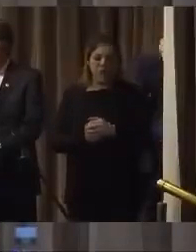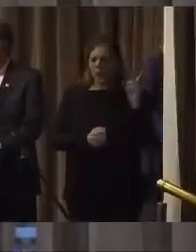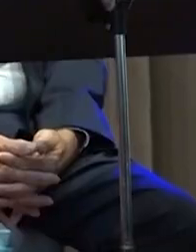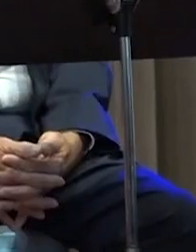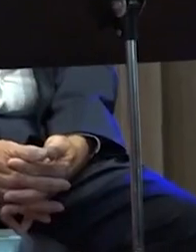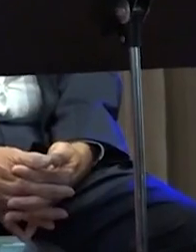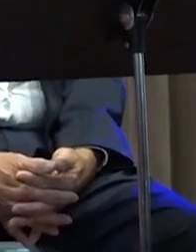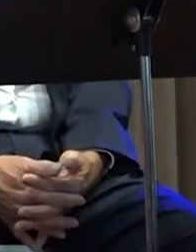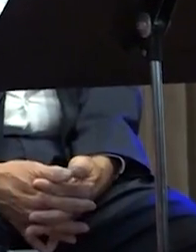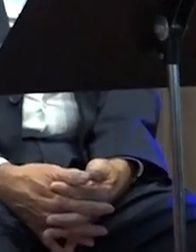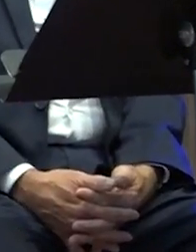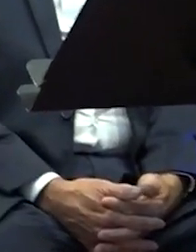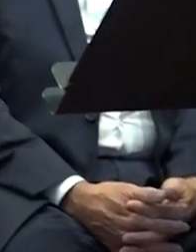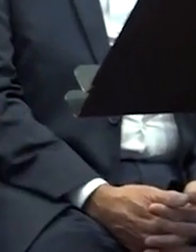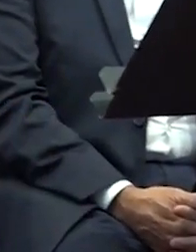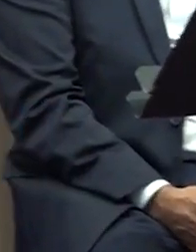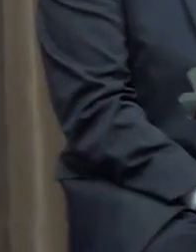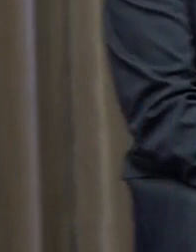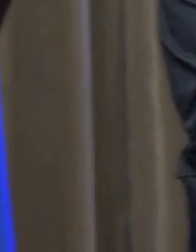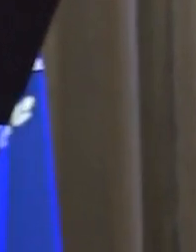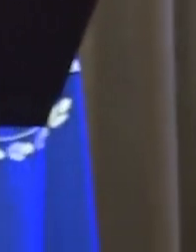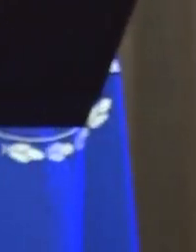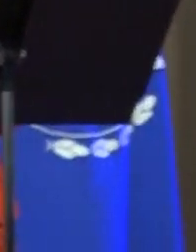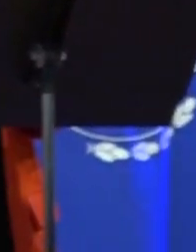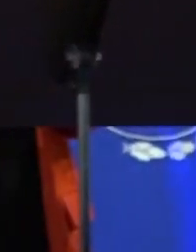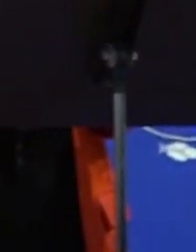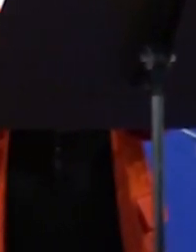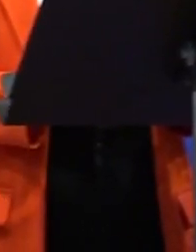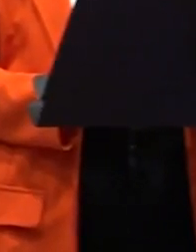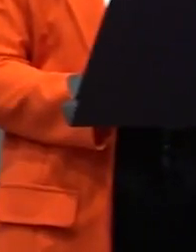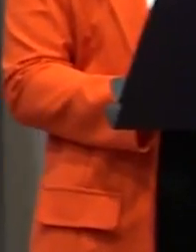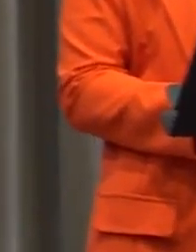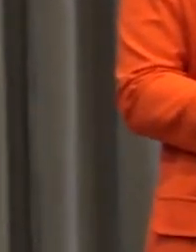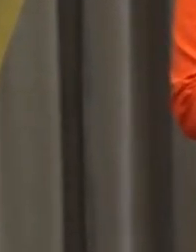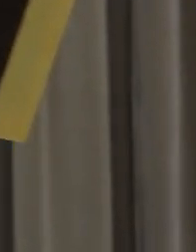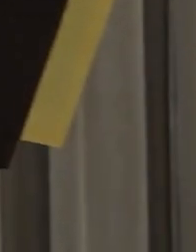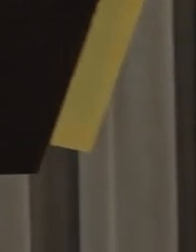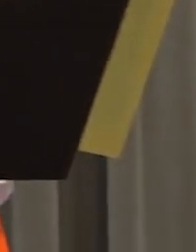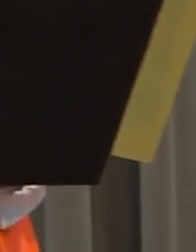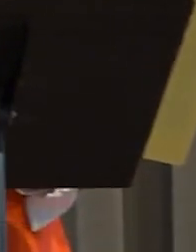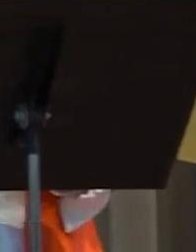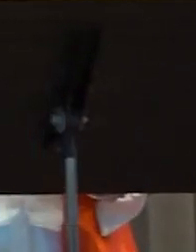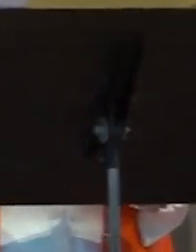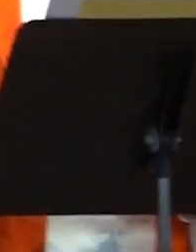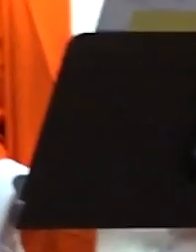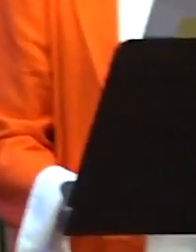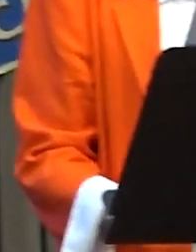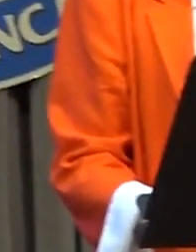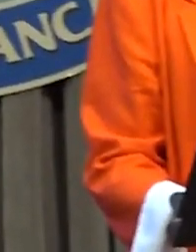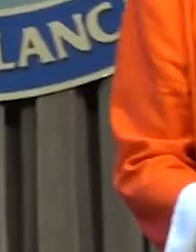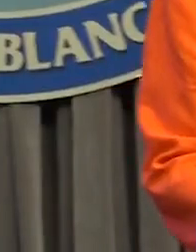semaforización. Ya colocamos fibra óptica para el nuevo sistema de monitoreo, la cual se va a utilizar para mejorar